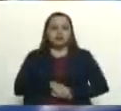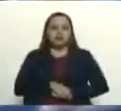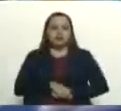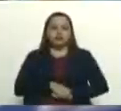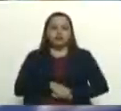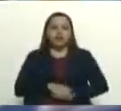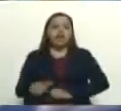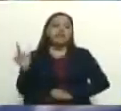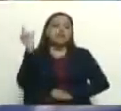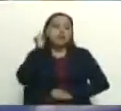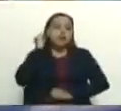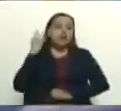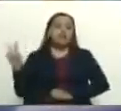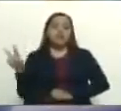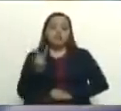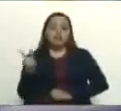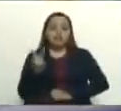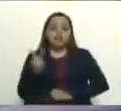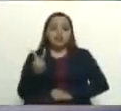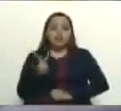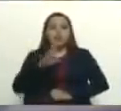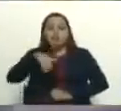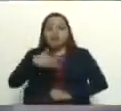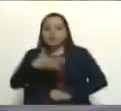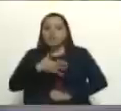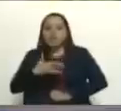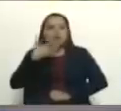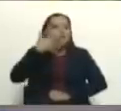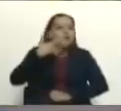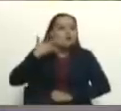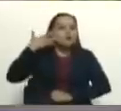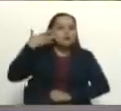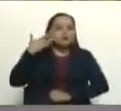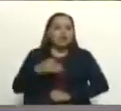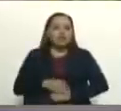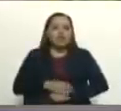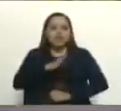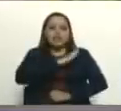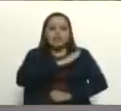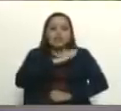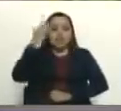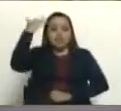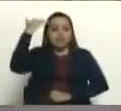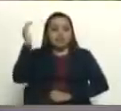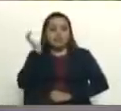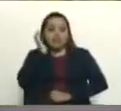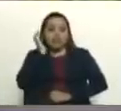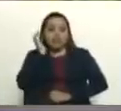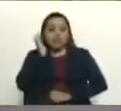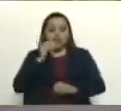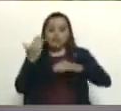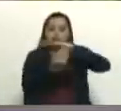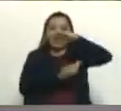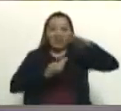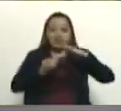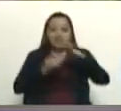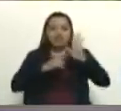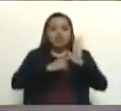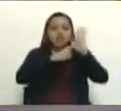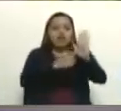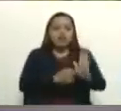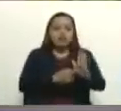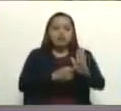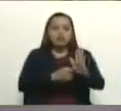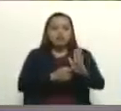Las mujeres venezolanas nos podemos sentir orgullosas de haber tenido a Tibisay como un pilar, como un ejemplo y como